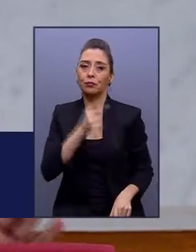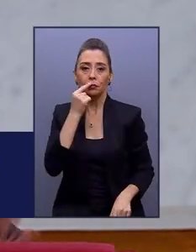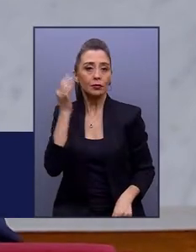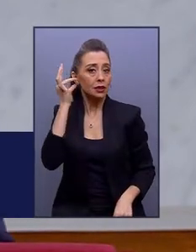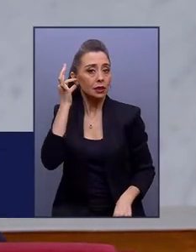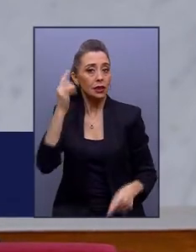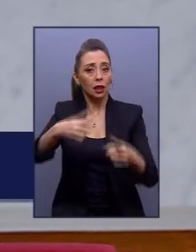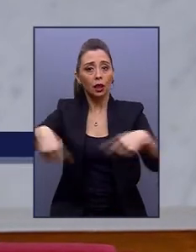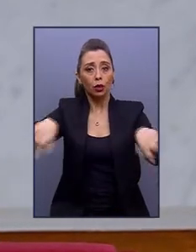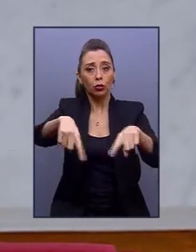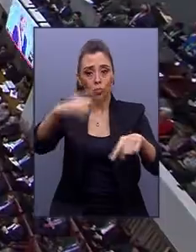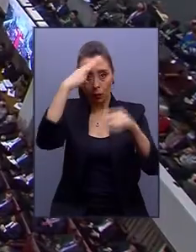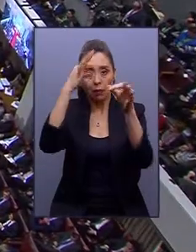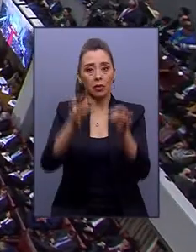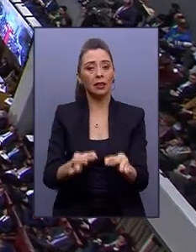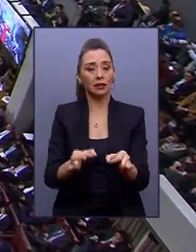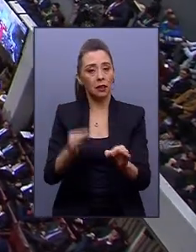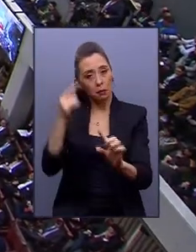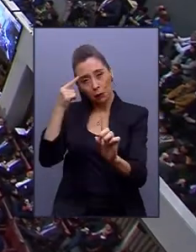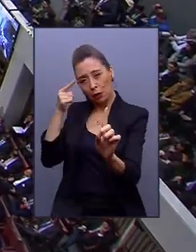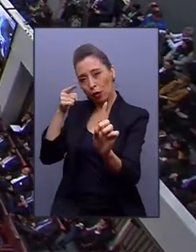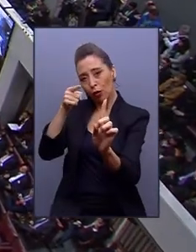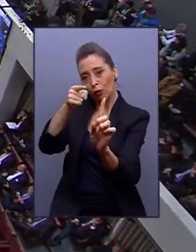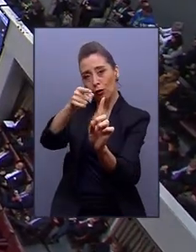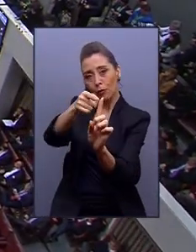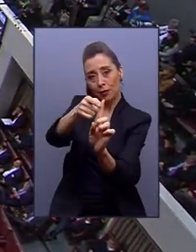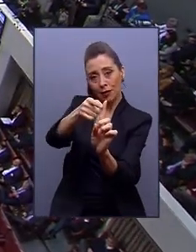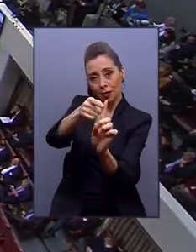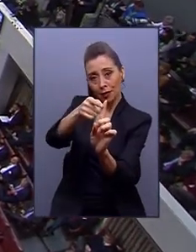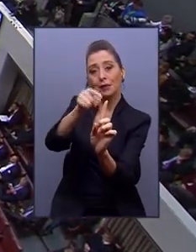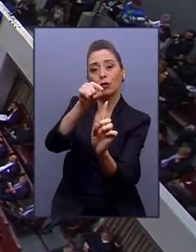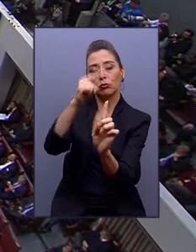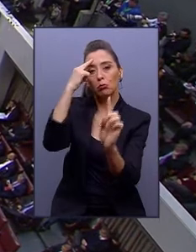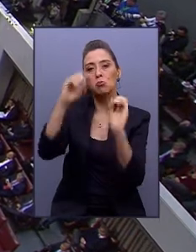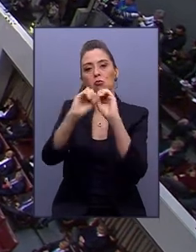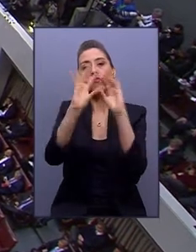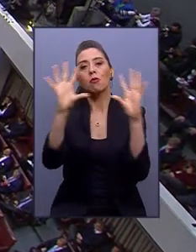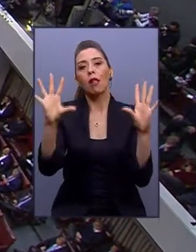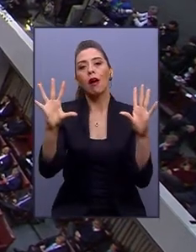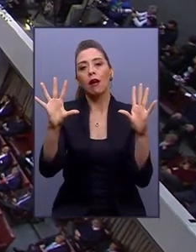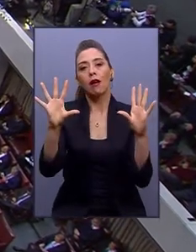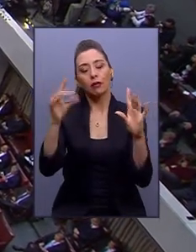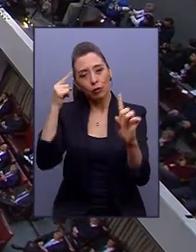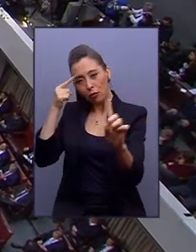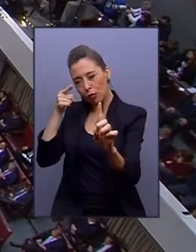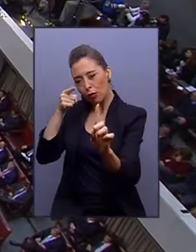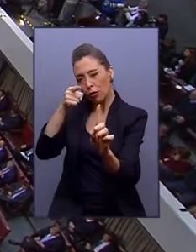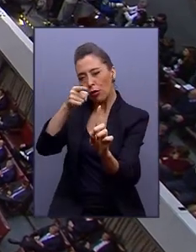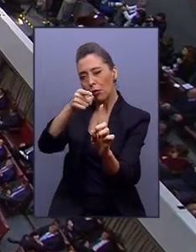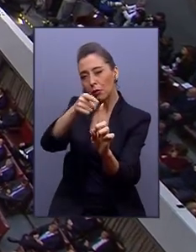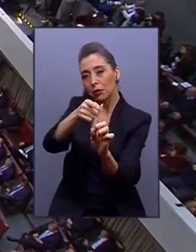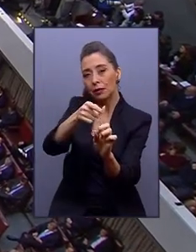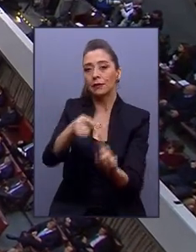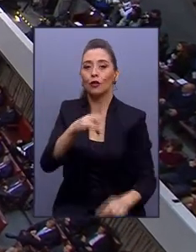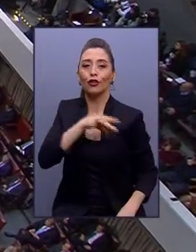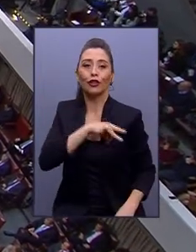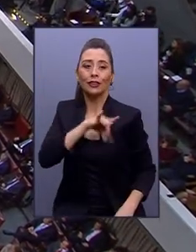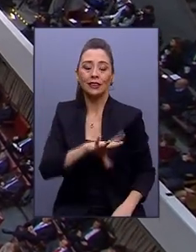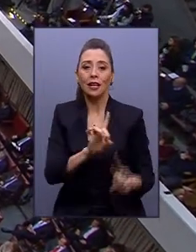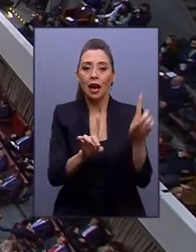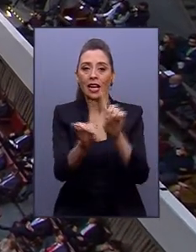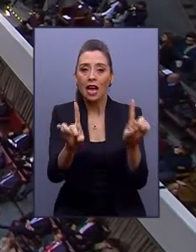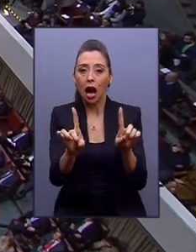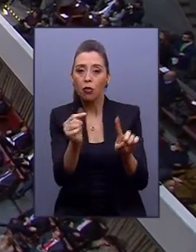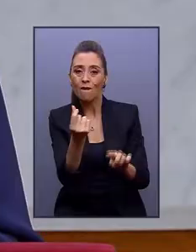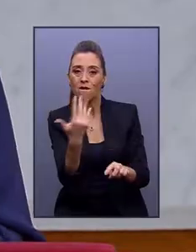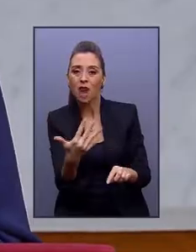deberán decidirlos. Pero el horizonte hacia el que nos movemos está claro. El horizonte es un Chile donde cada uno